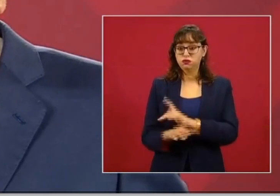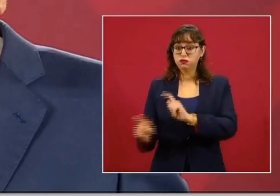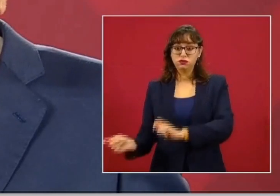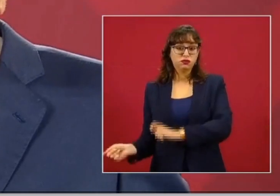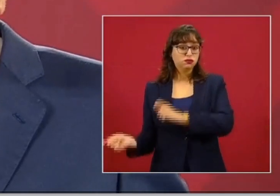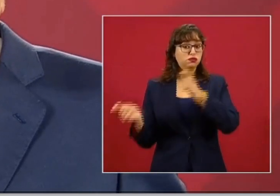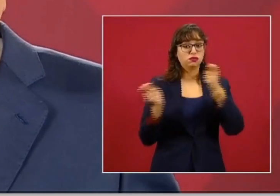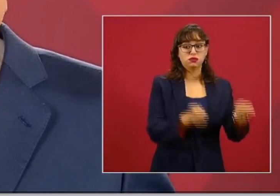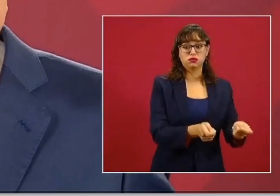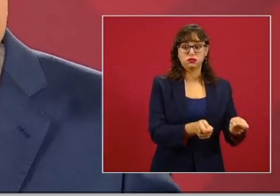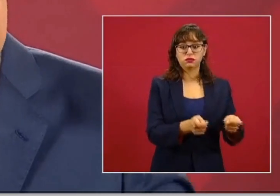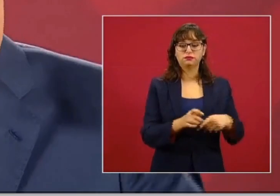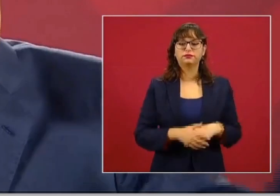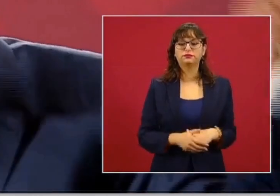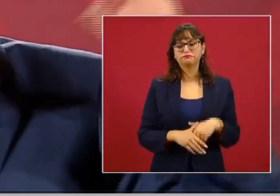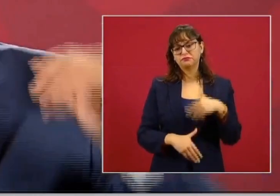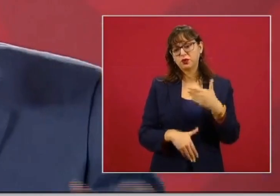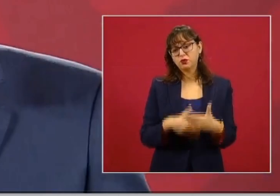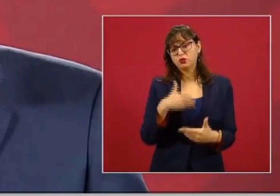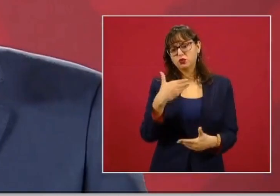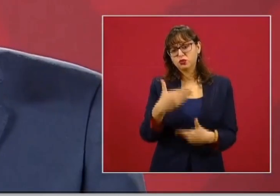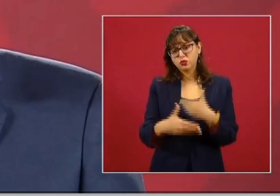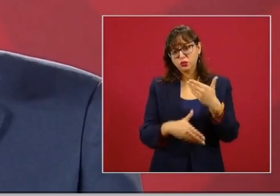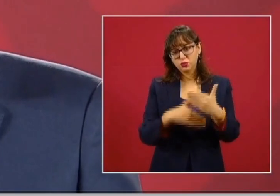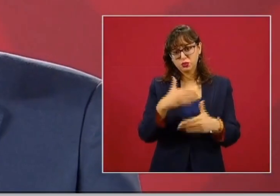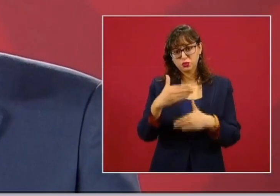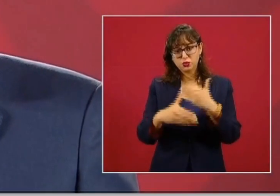era burocrático, obeso,